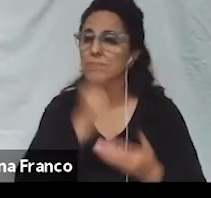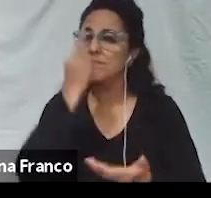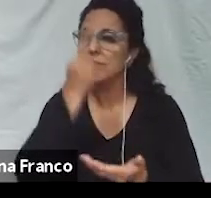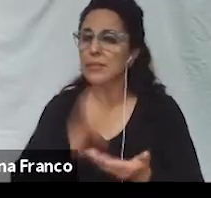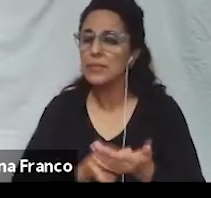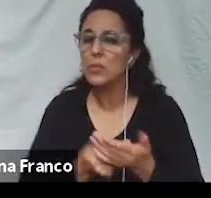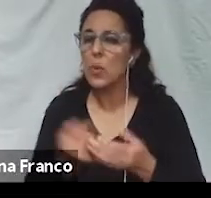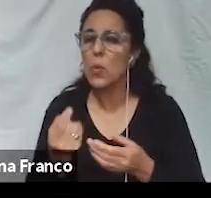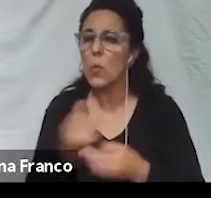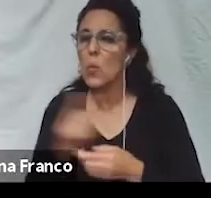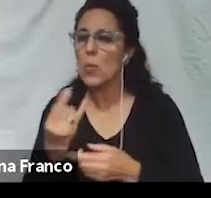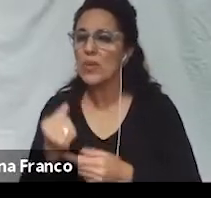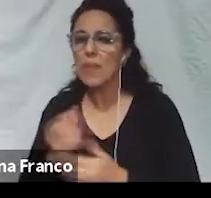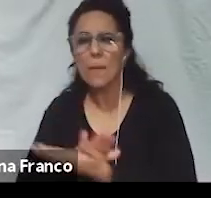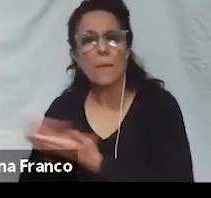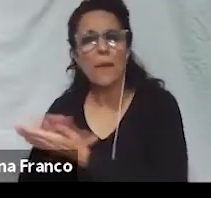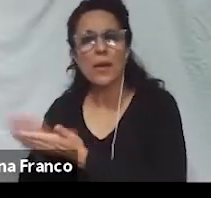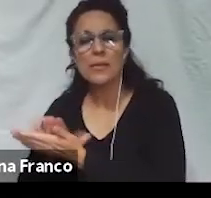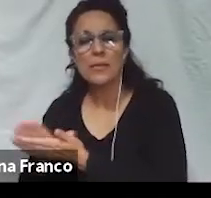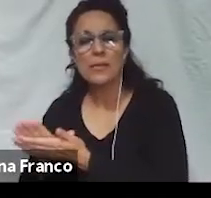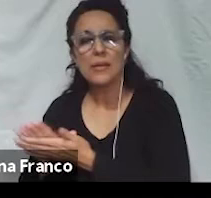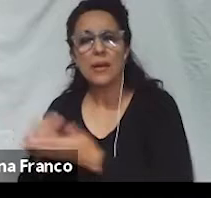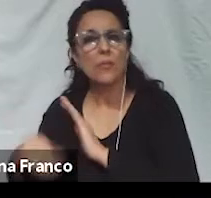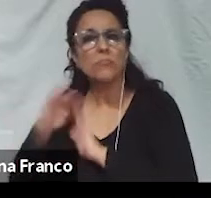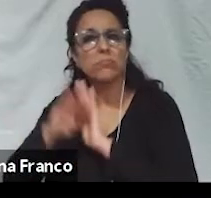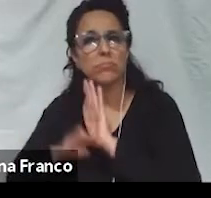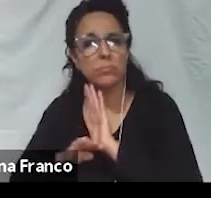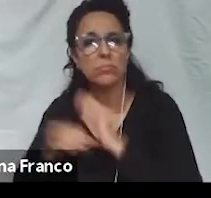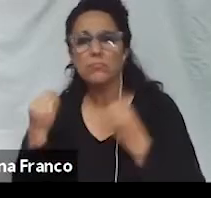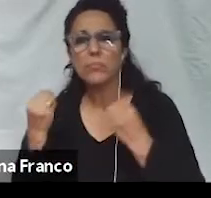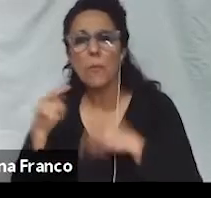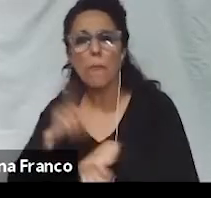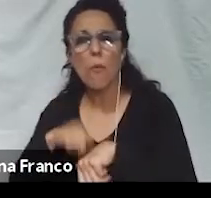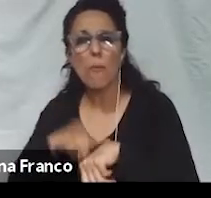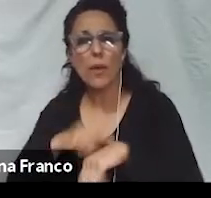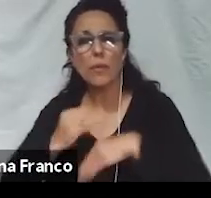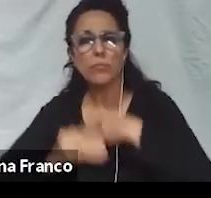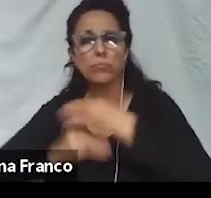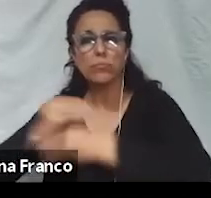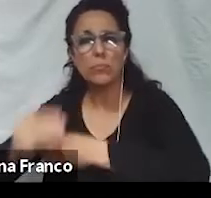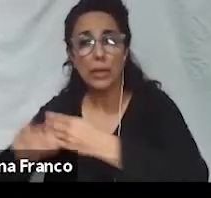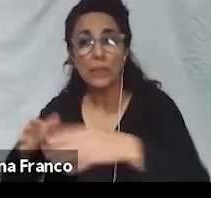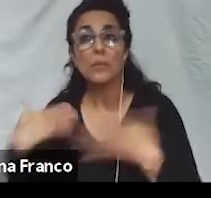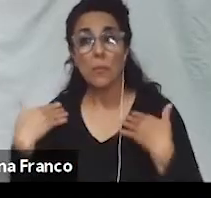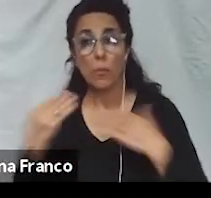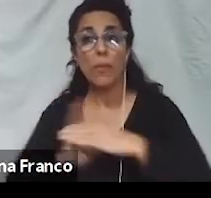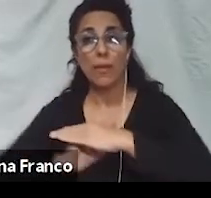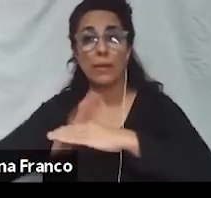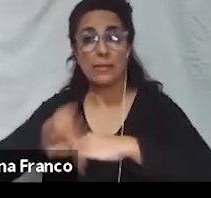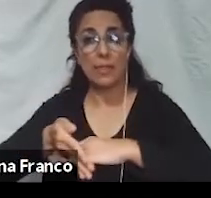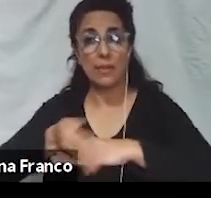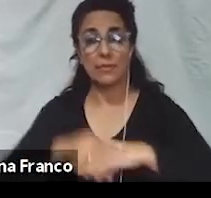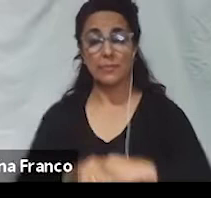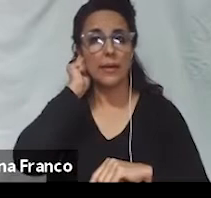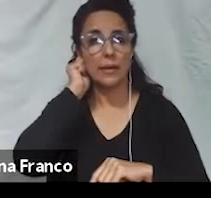unidad más básica y en donde se establece qué tenemos que hacer en cada momento para que el contenido web sea